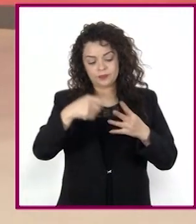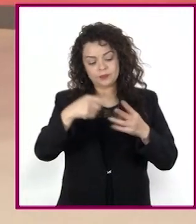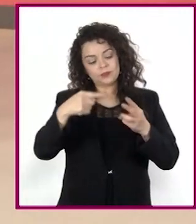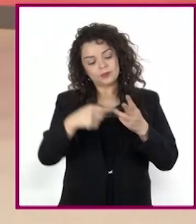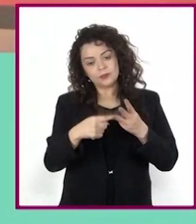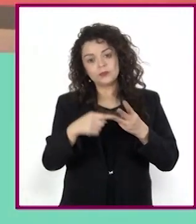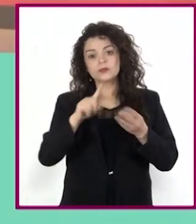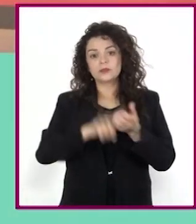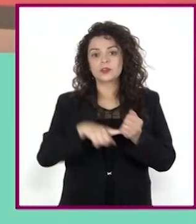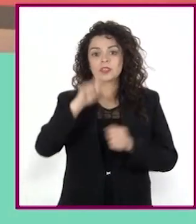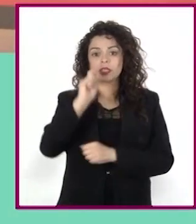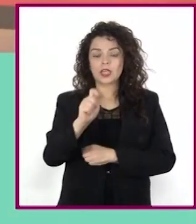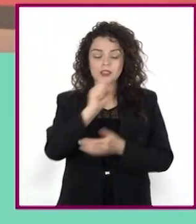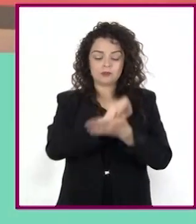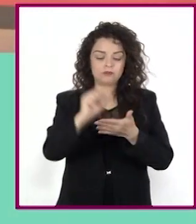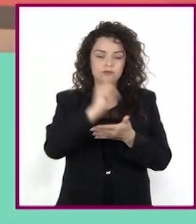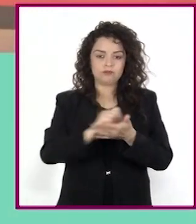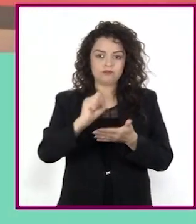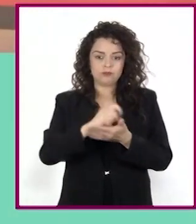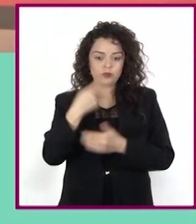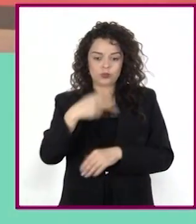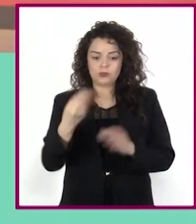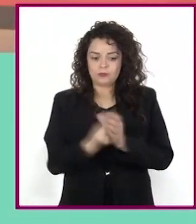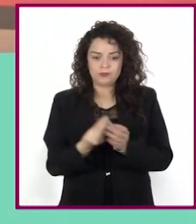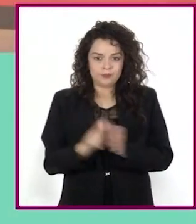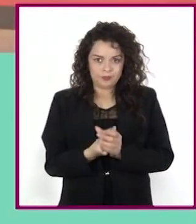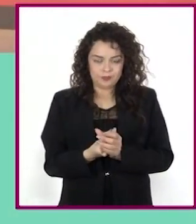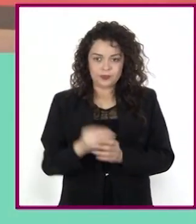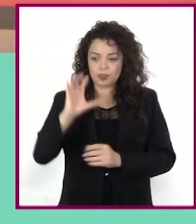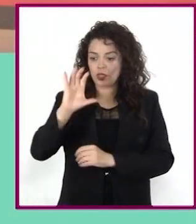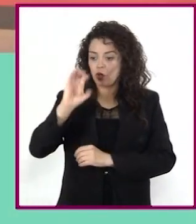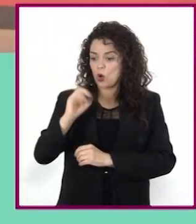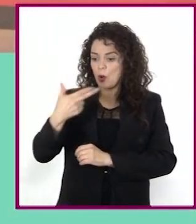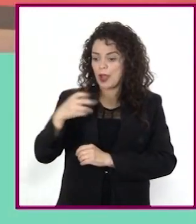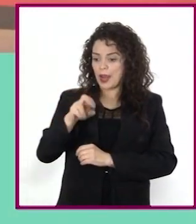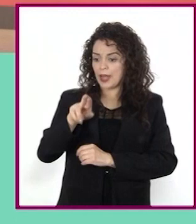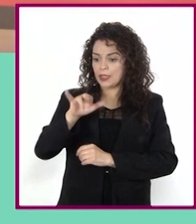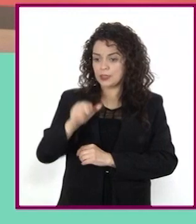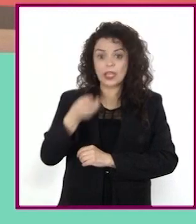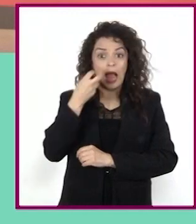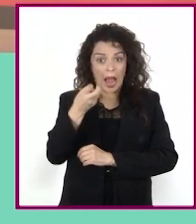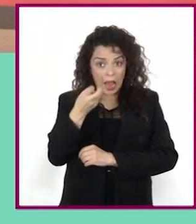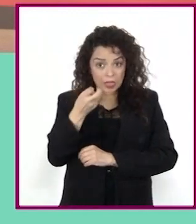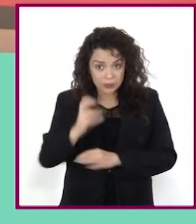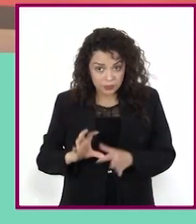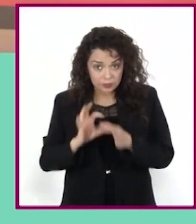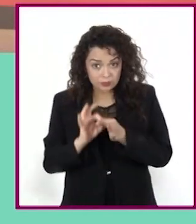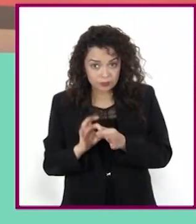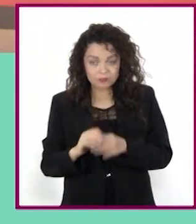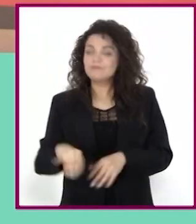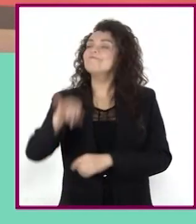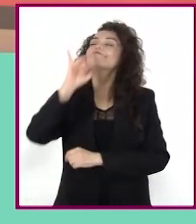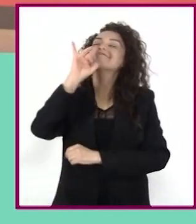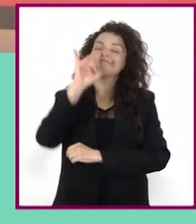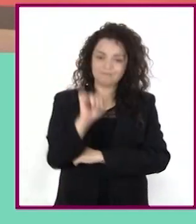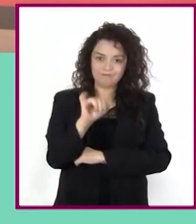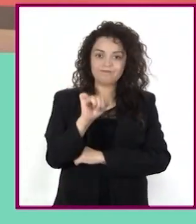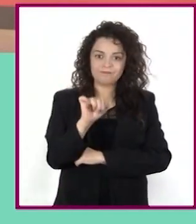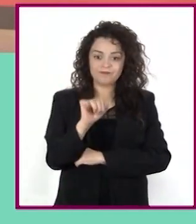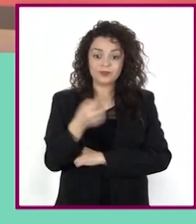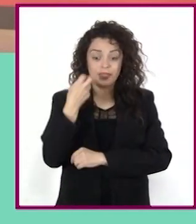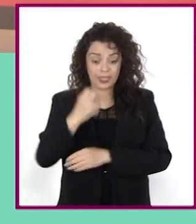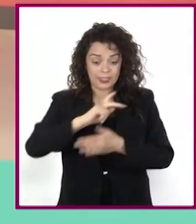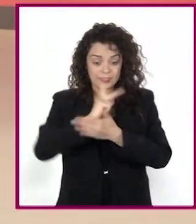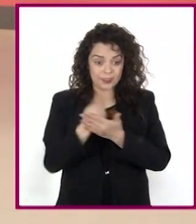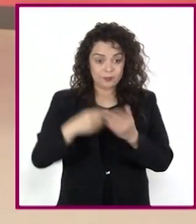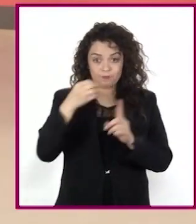escrito? ¿La coherencia es una de esas propiedades? Así es. Y precisamente durante esta